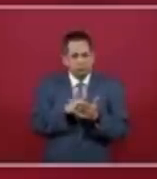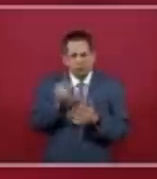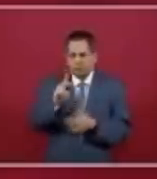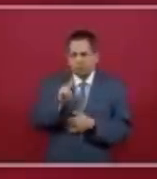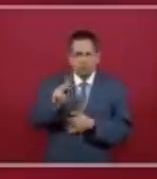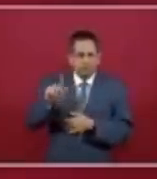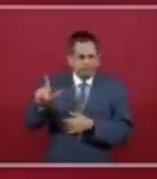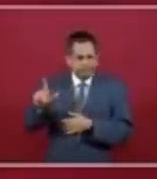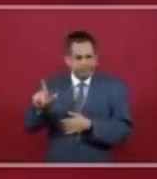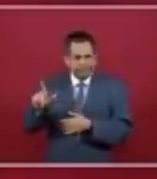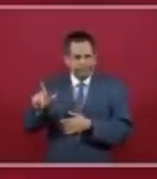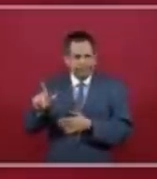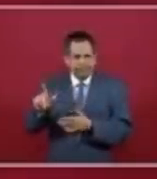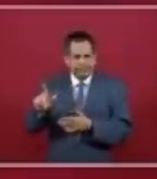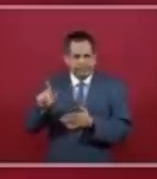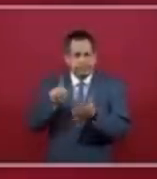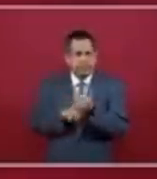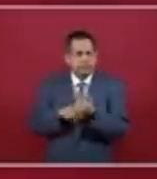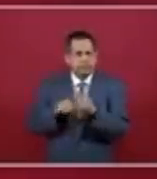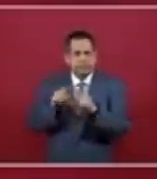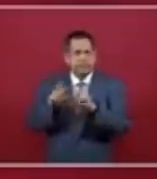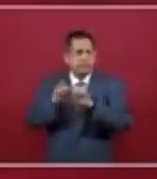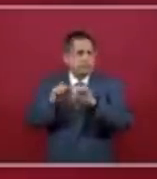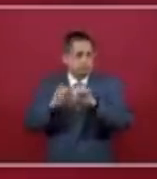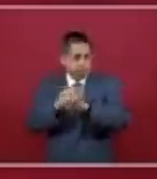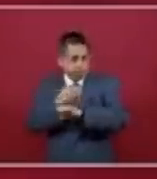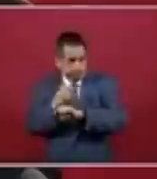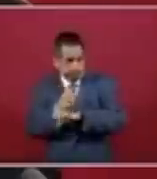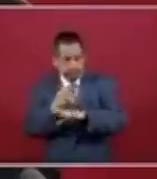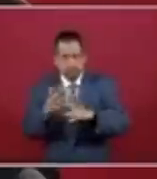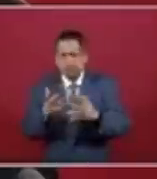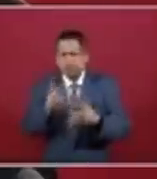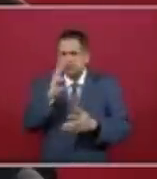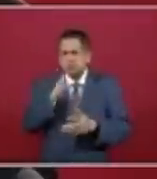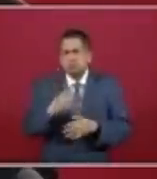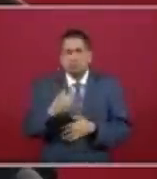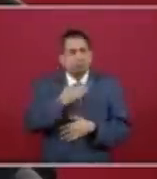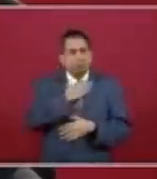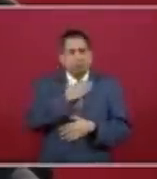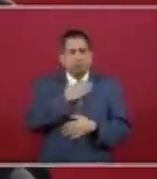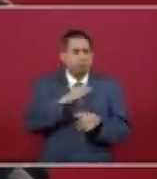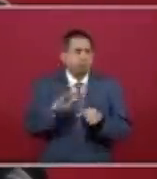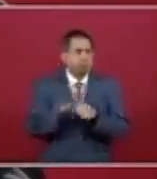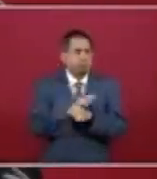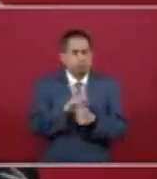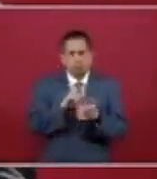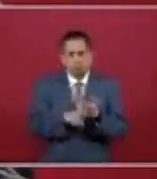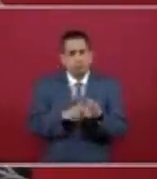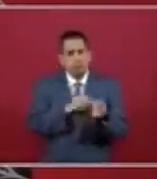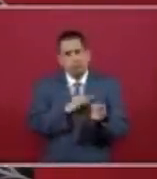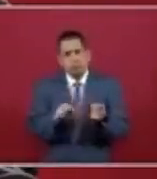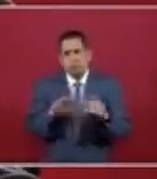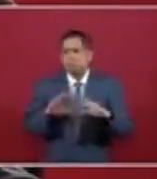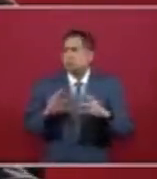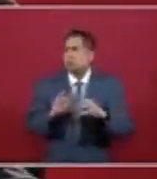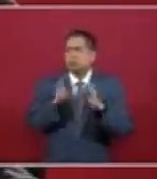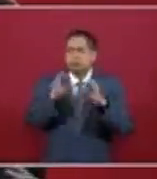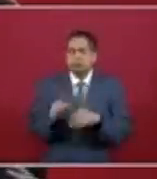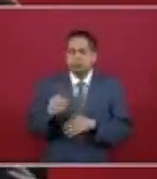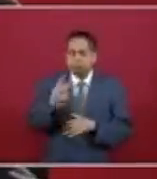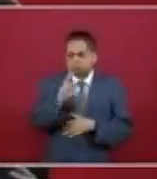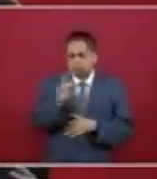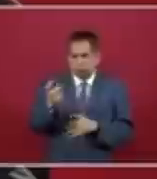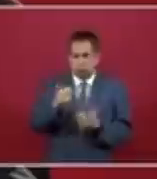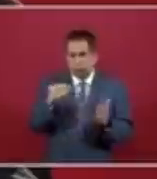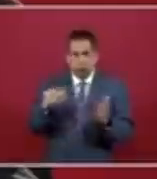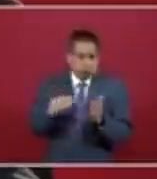PPLs en el sistema estatal, entonces hay una sobresaturación. Ellos tienen una capacidad de casi 200